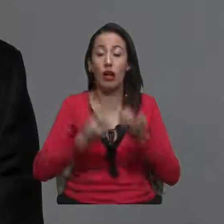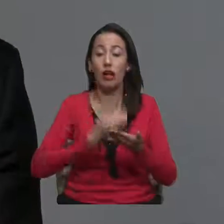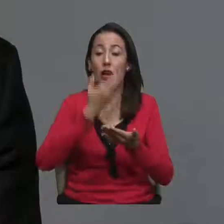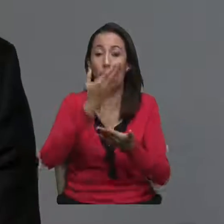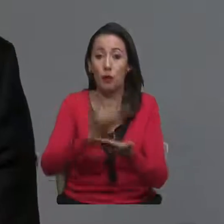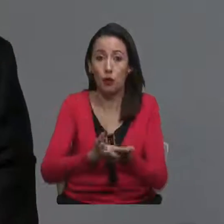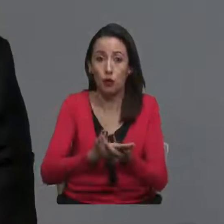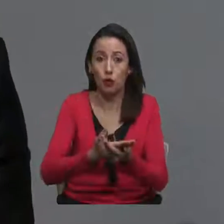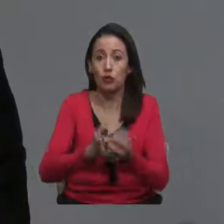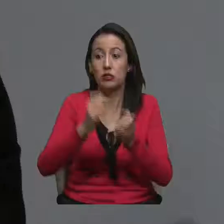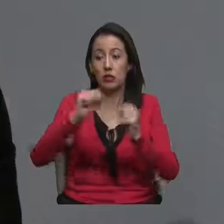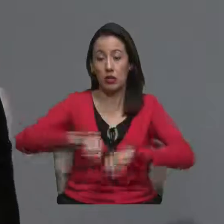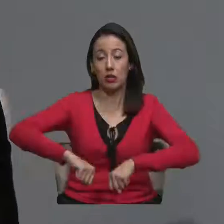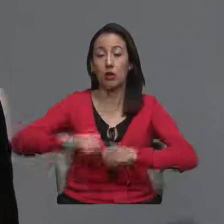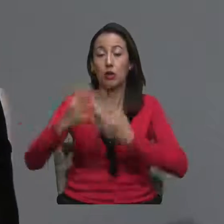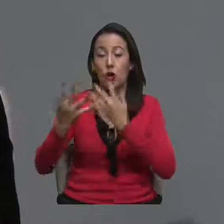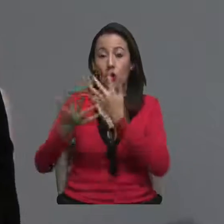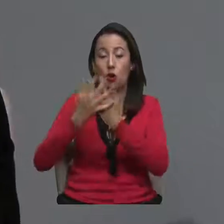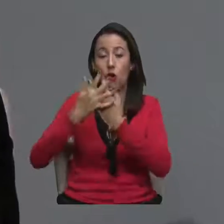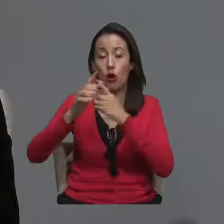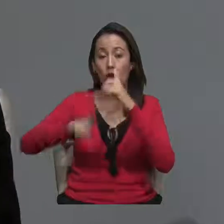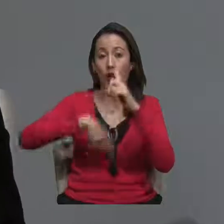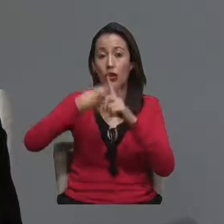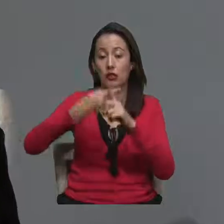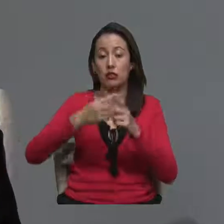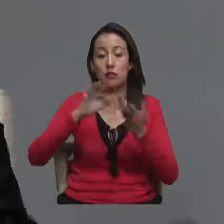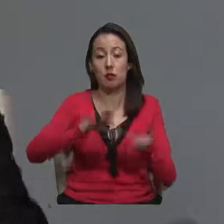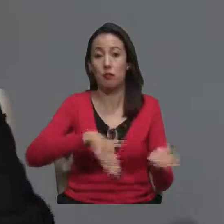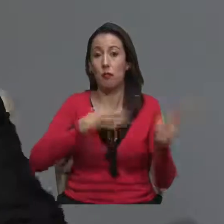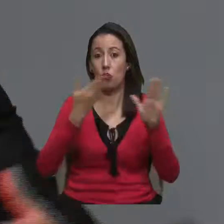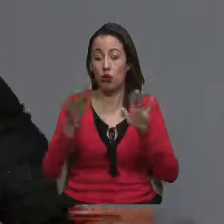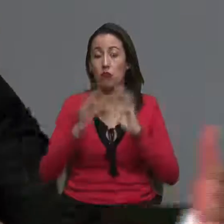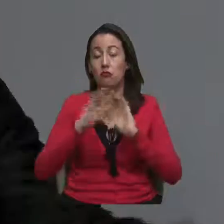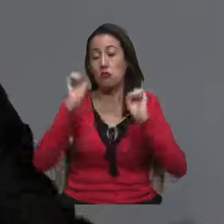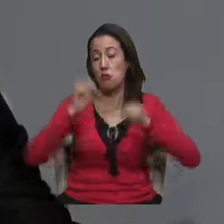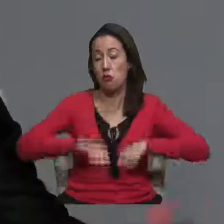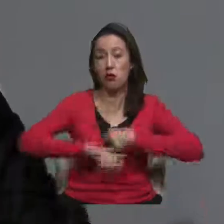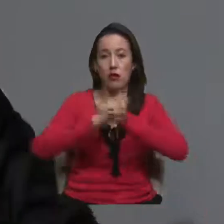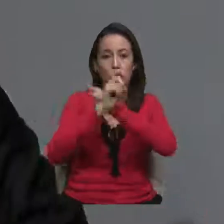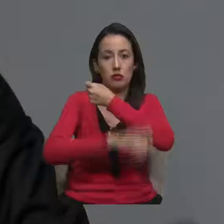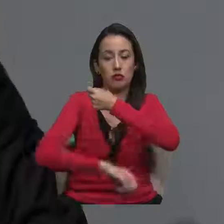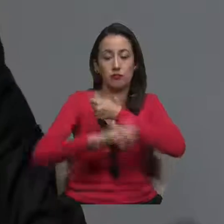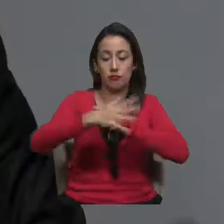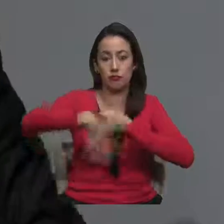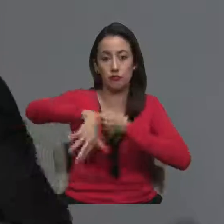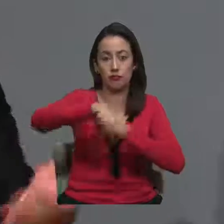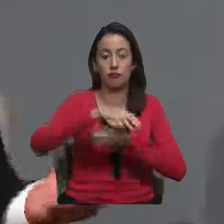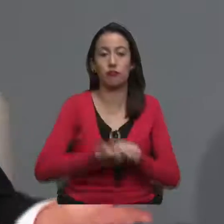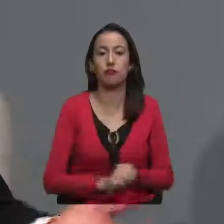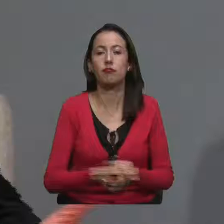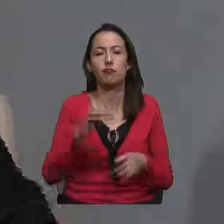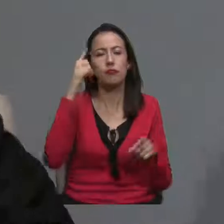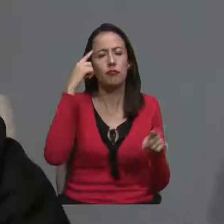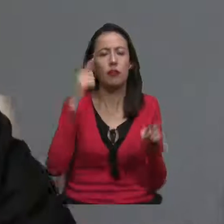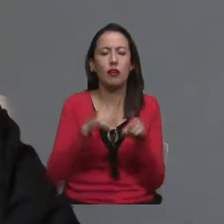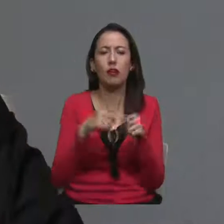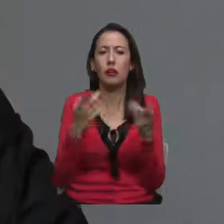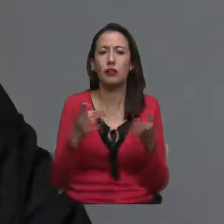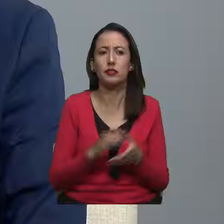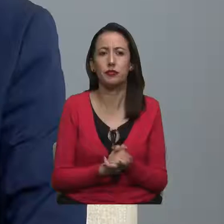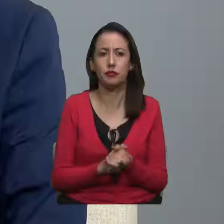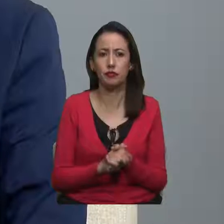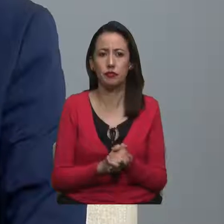de que se contemple la pena de muerte como una de las sanciones para poder propiciar un ambiente de seguridad qué opina usted al respecto